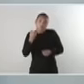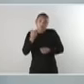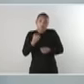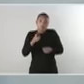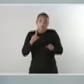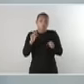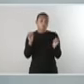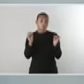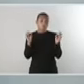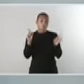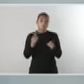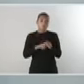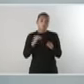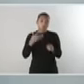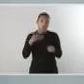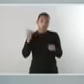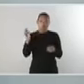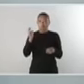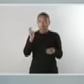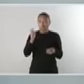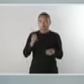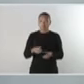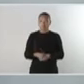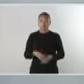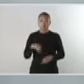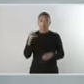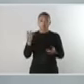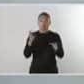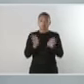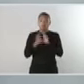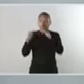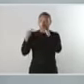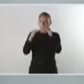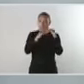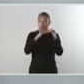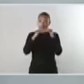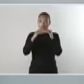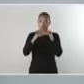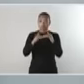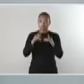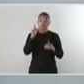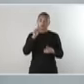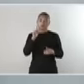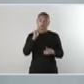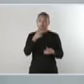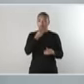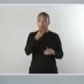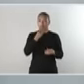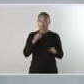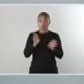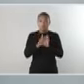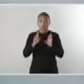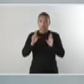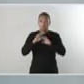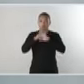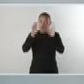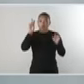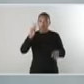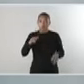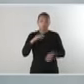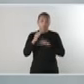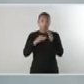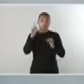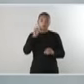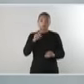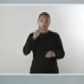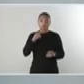transporte la equidad de género será fundamental en nuestro quehacer institucional será una realidad que las mujeres y mayoría de